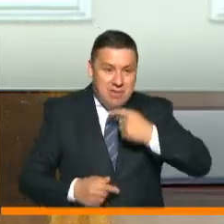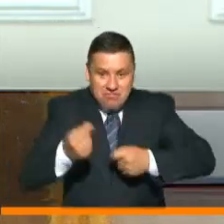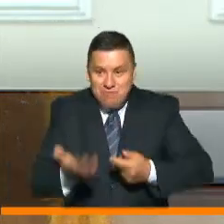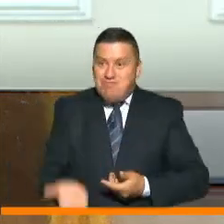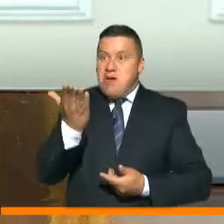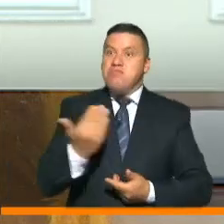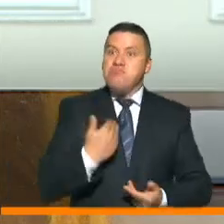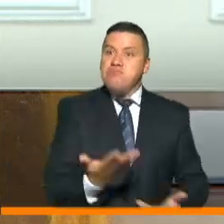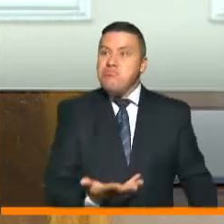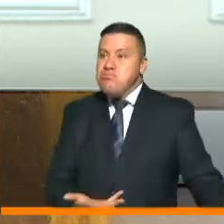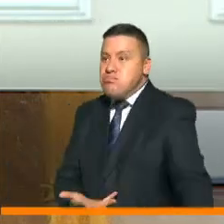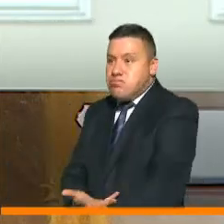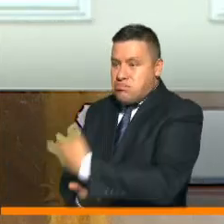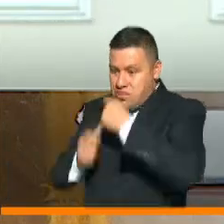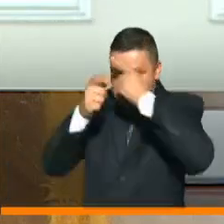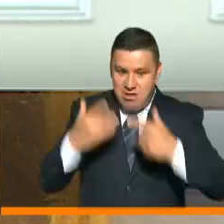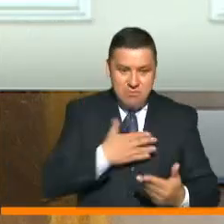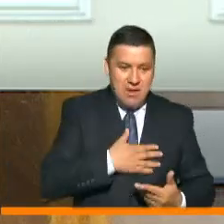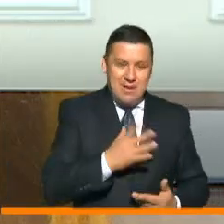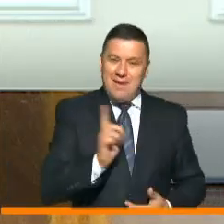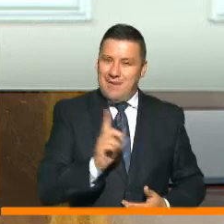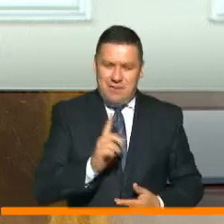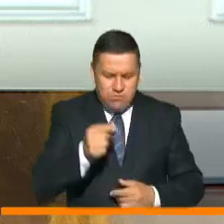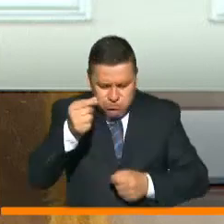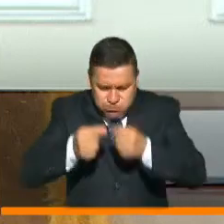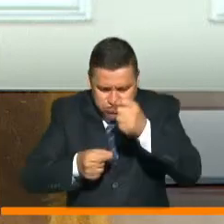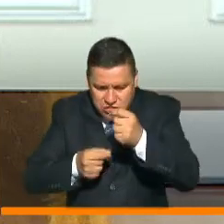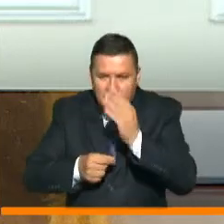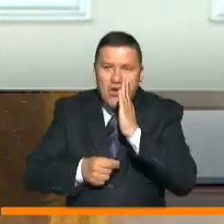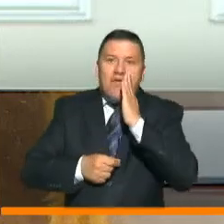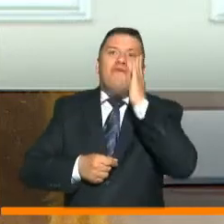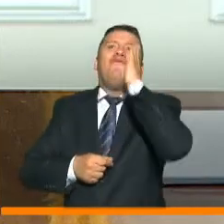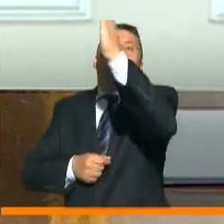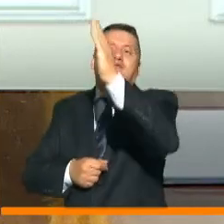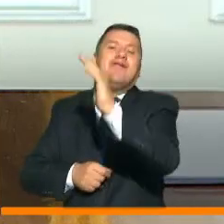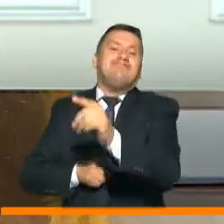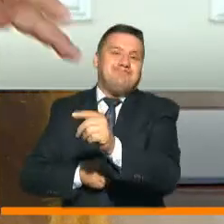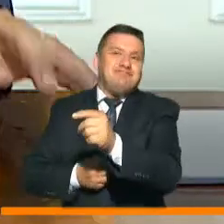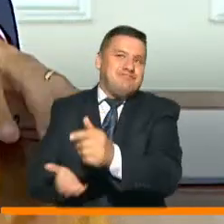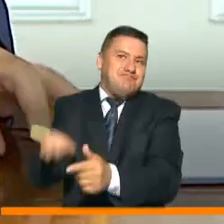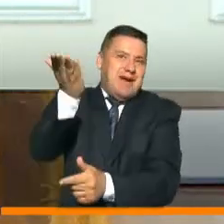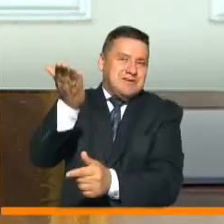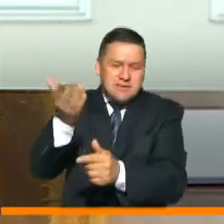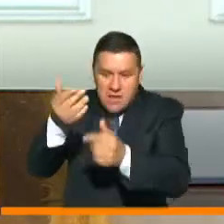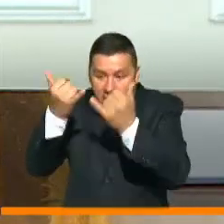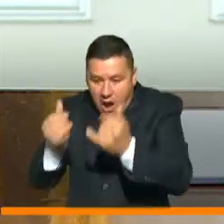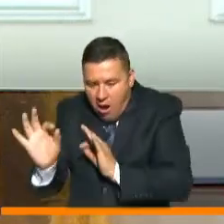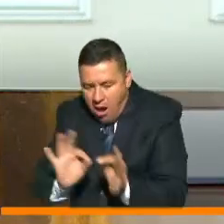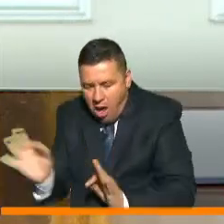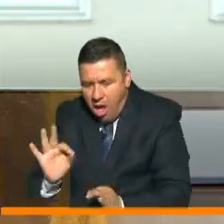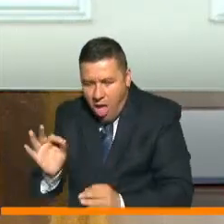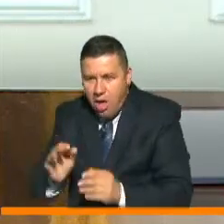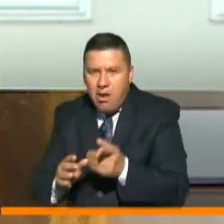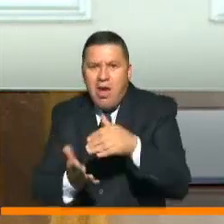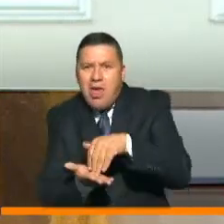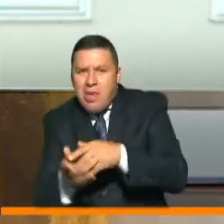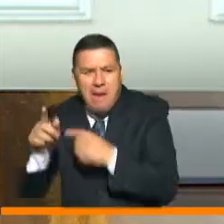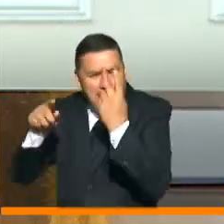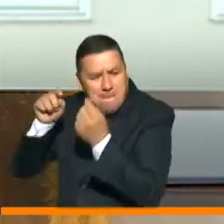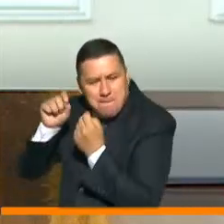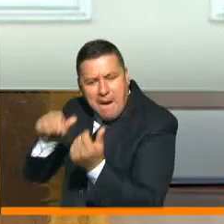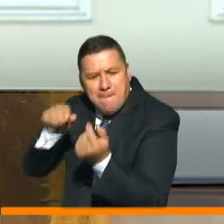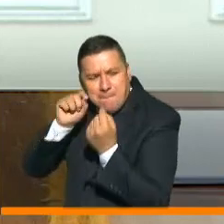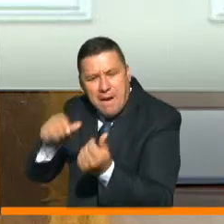Duque, para mí, sino que son medidas pensando en todo el pueblo colombiano, en seguir atendiendo a los más vulnerables y